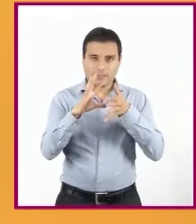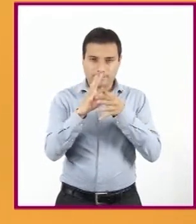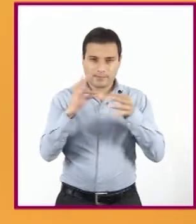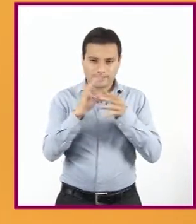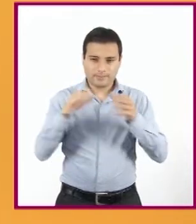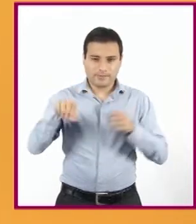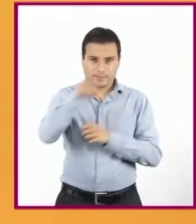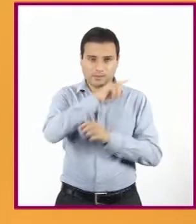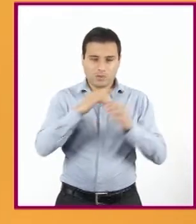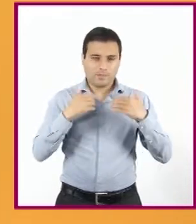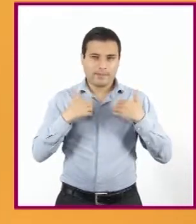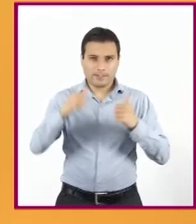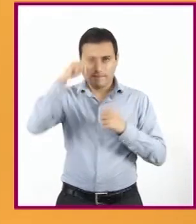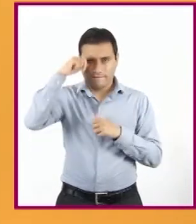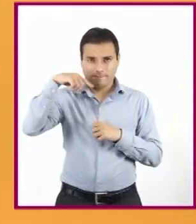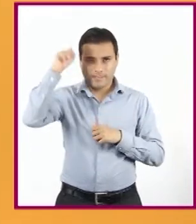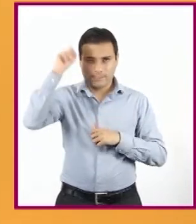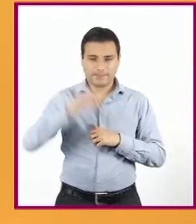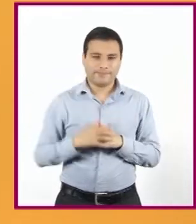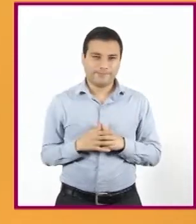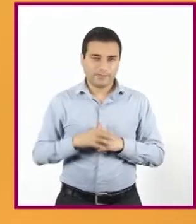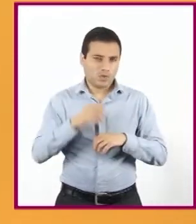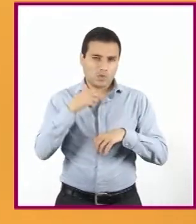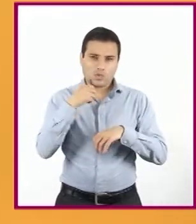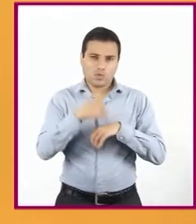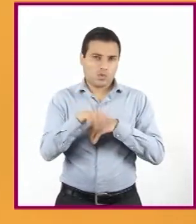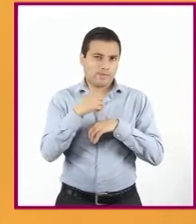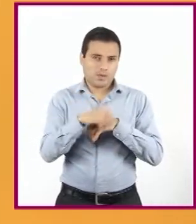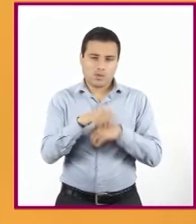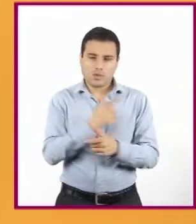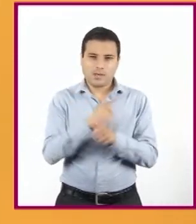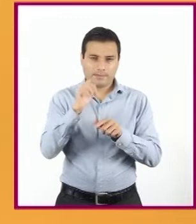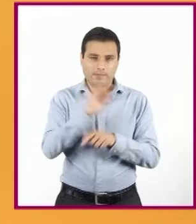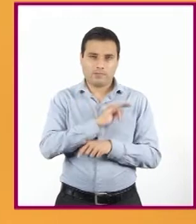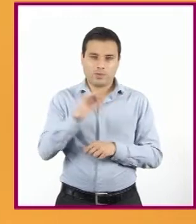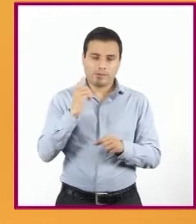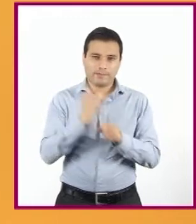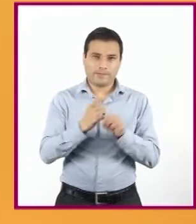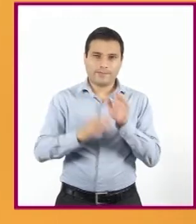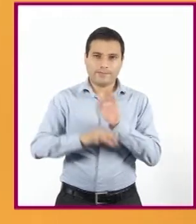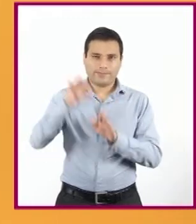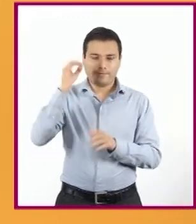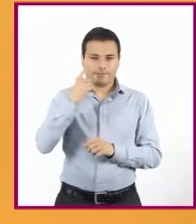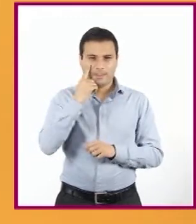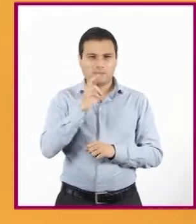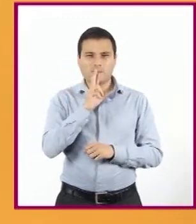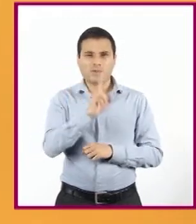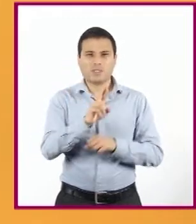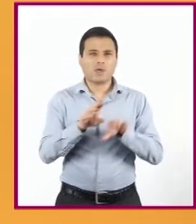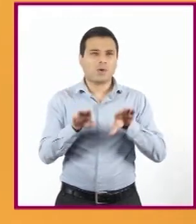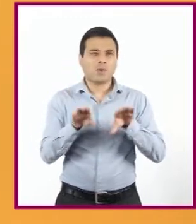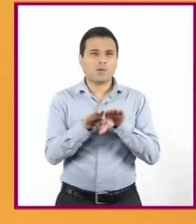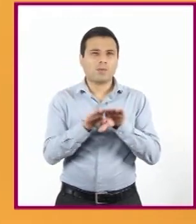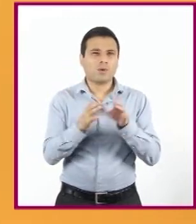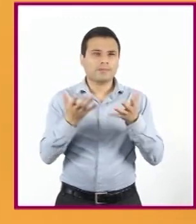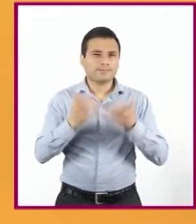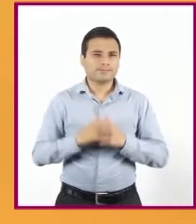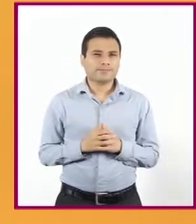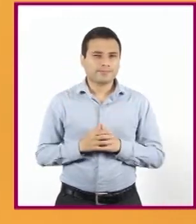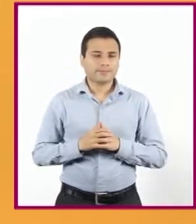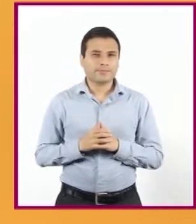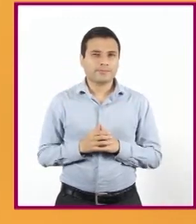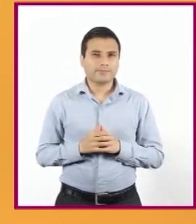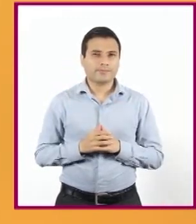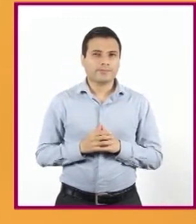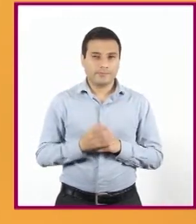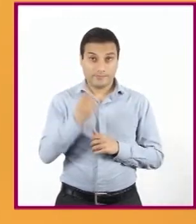las sucesiones o a encontrar cualquier término de la misma. Para dar respuesta a tu pregunta y saber cuántos cuadrados